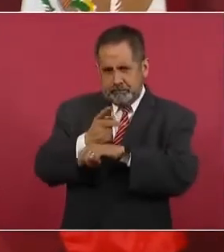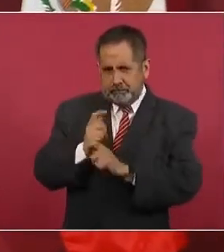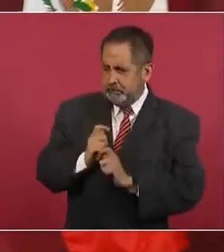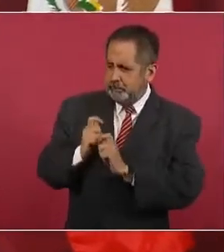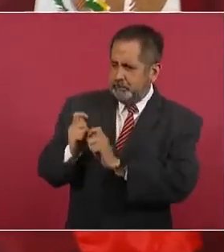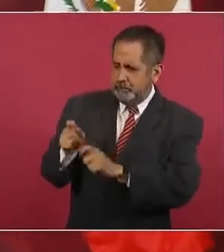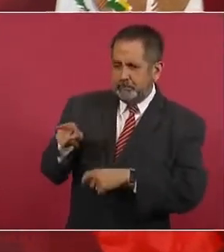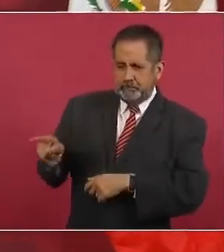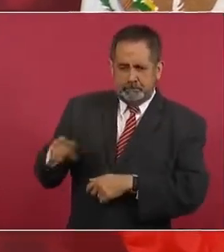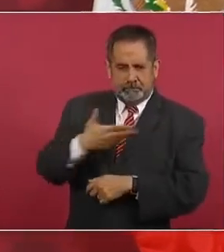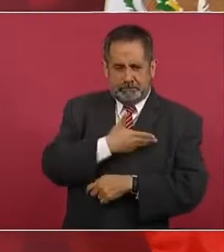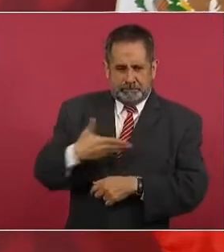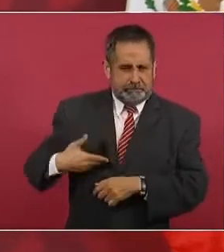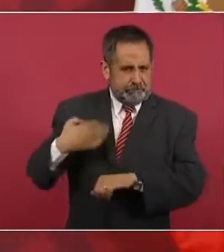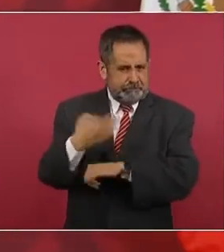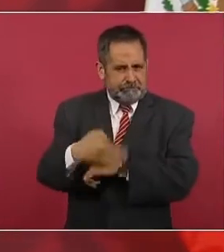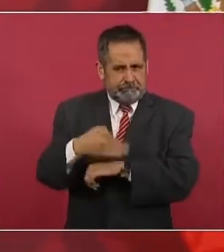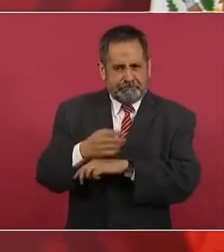en la presidencia,